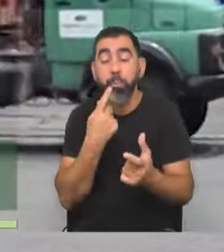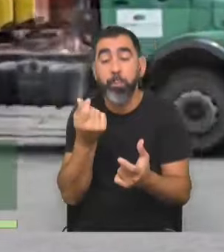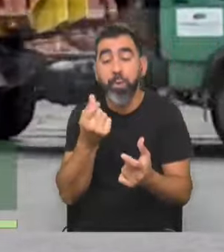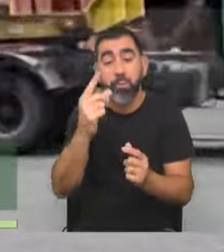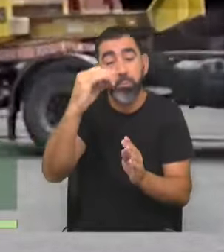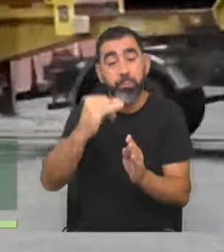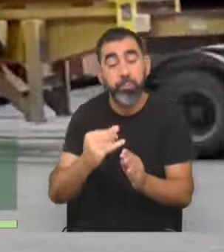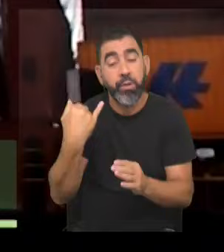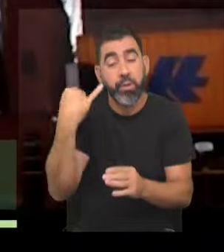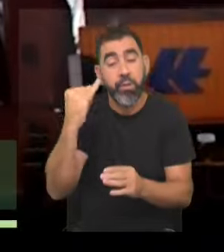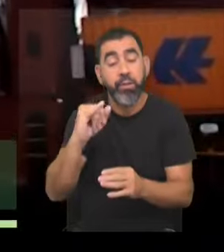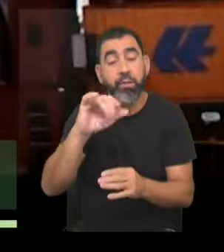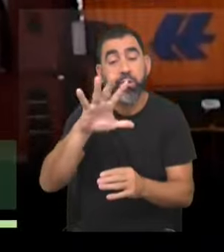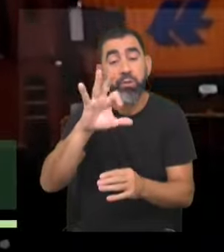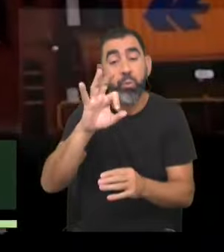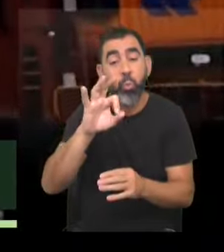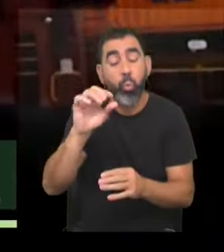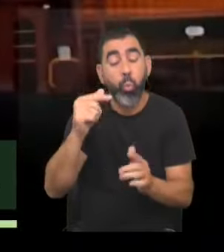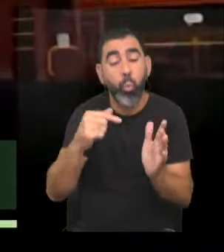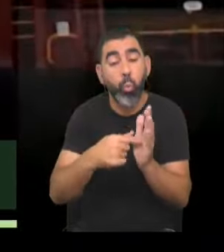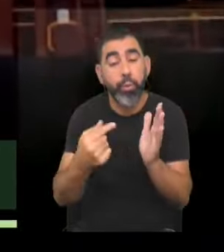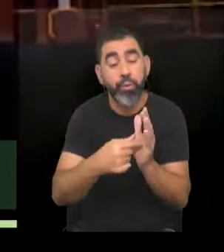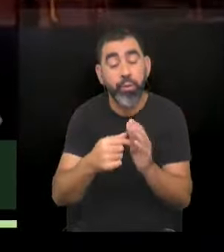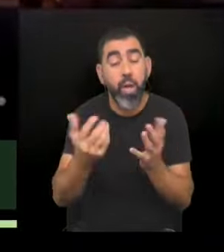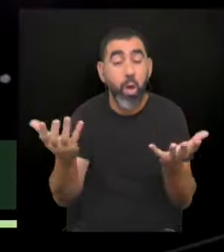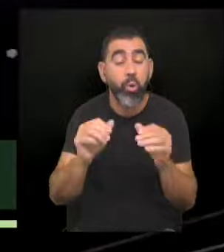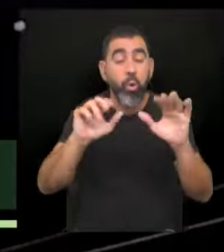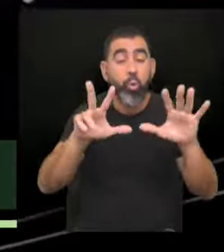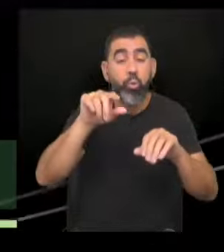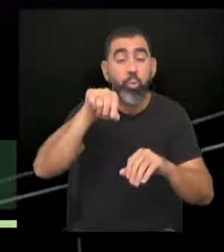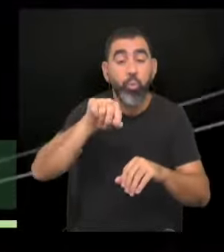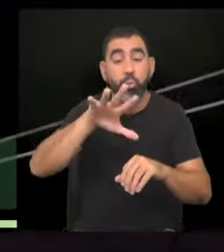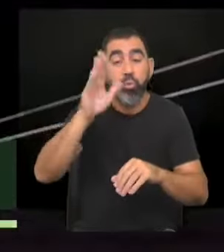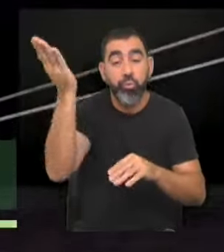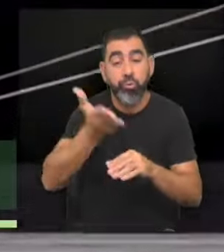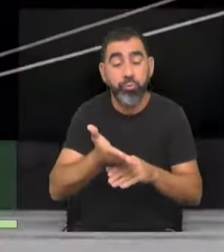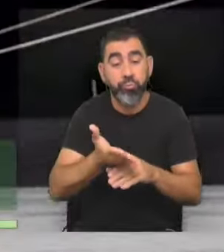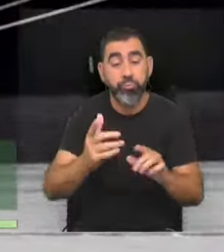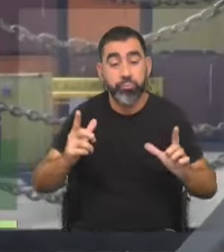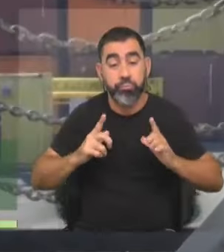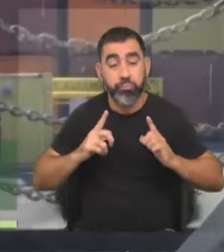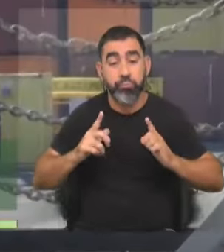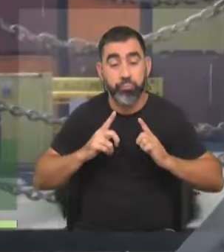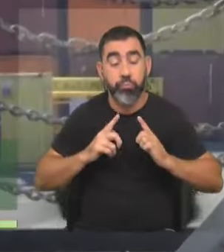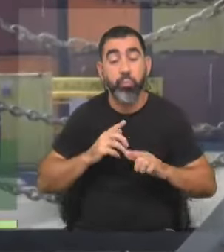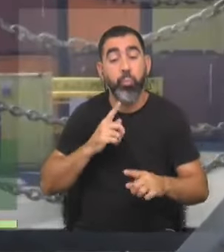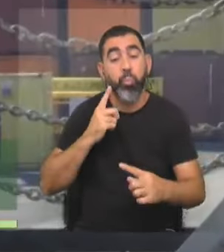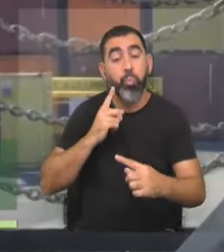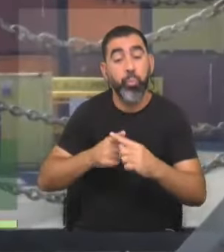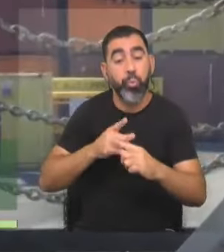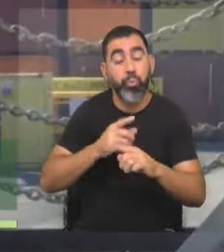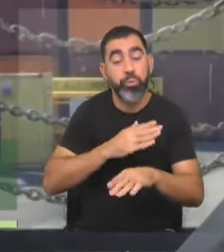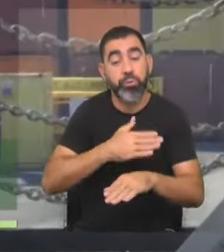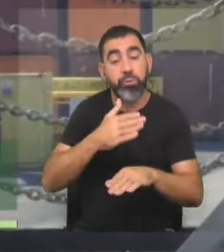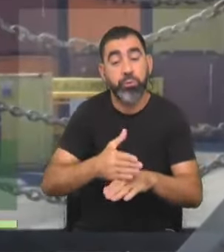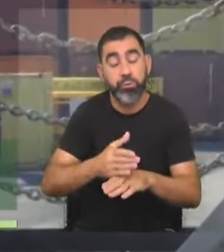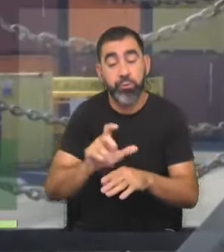la tasa de interés en 50 puntos básicos quedando en 8,5 Matos Espera que tenga efectos positivos sobre el